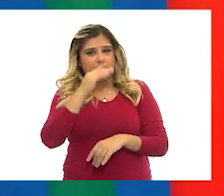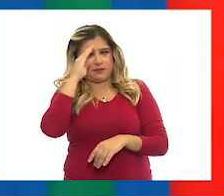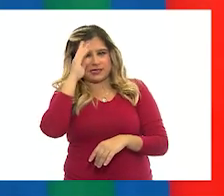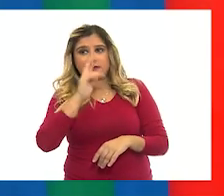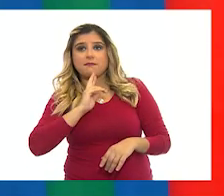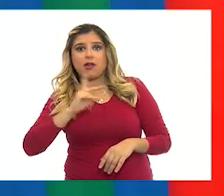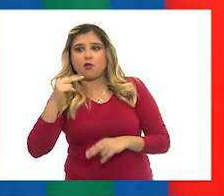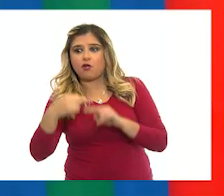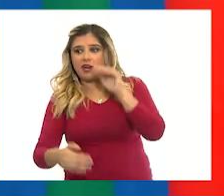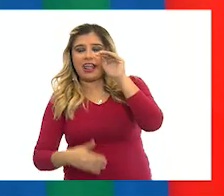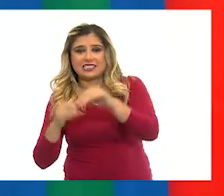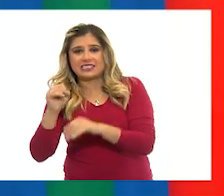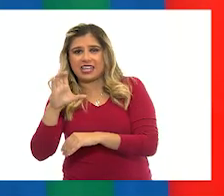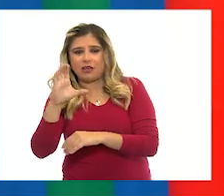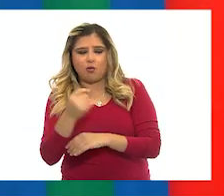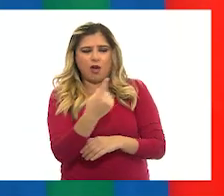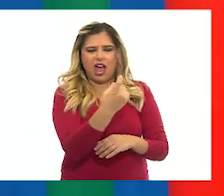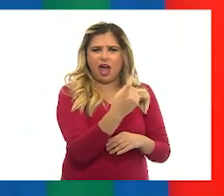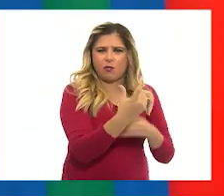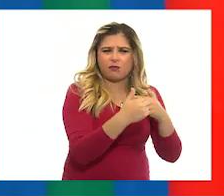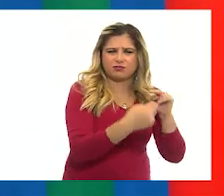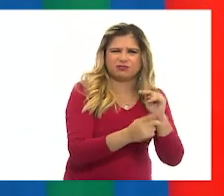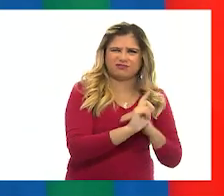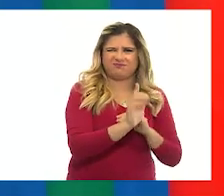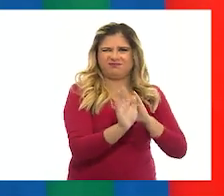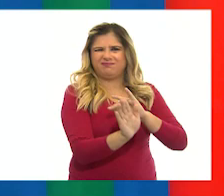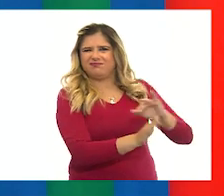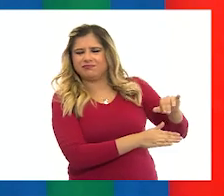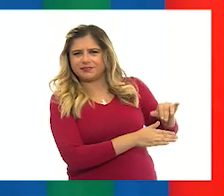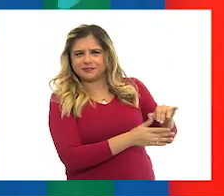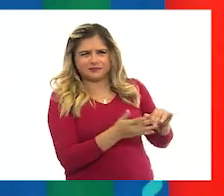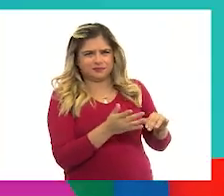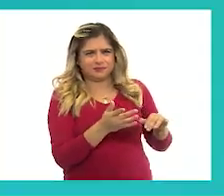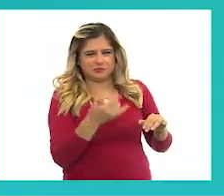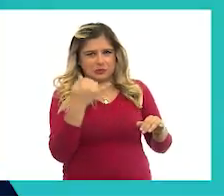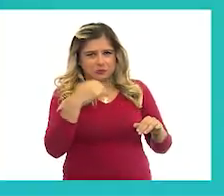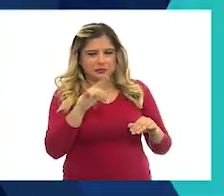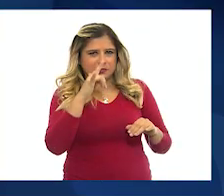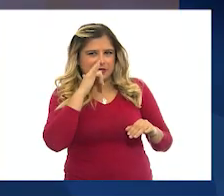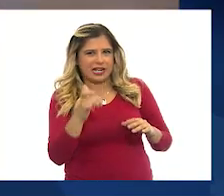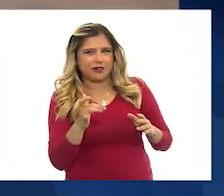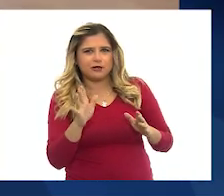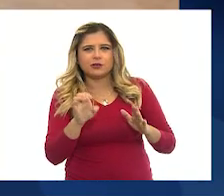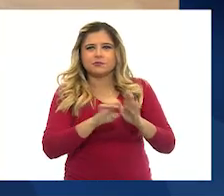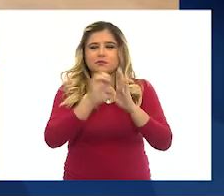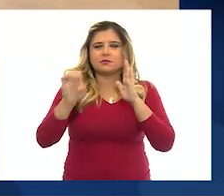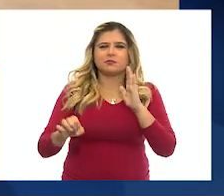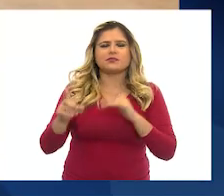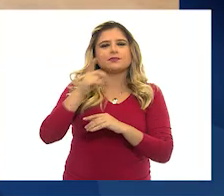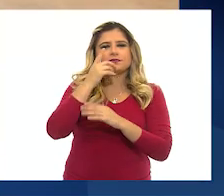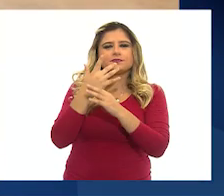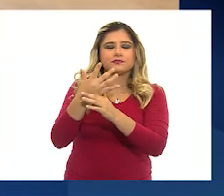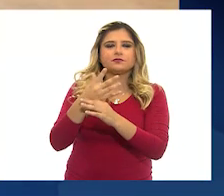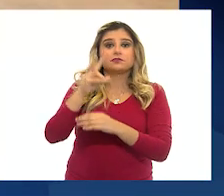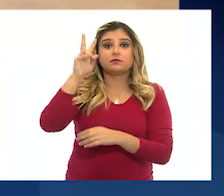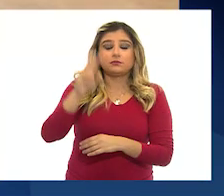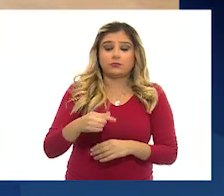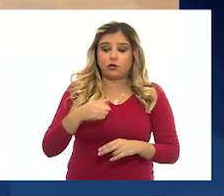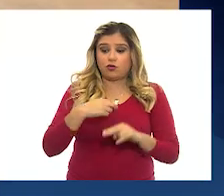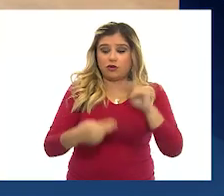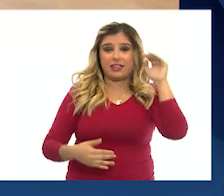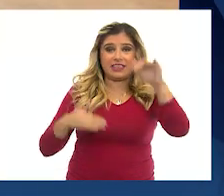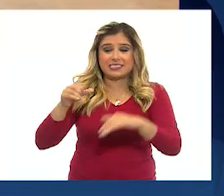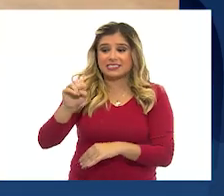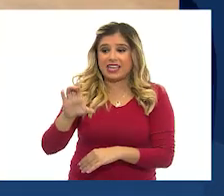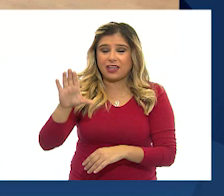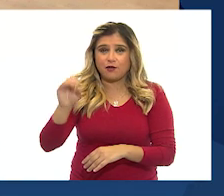nadar en seco que en agua resultan bastante peculiares. Por ejemplo, cuando dice, no voy a negar que nadar en seco